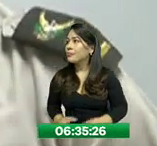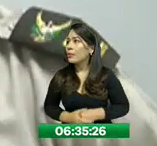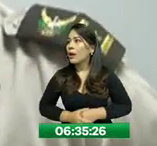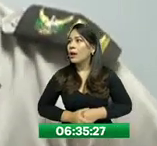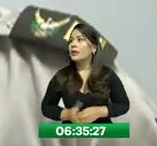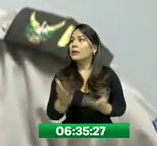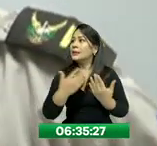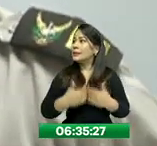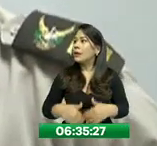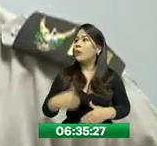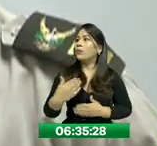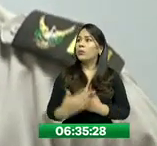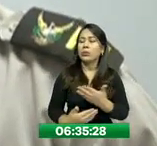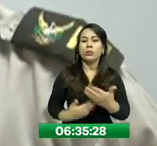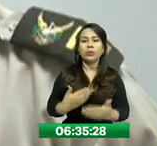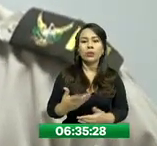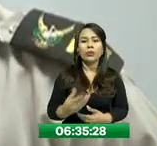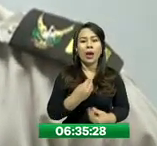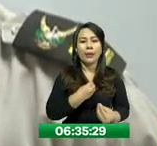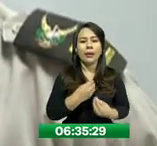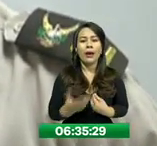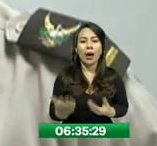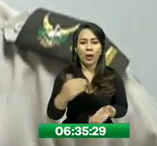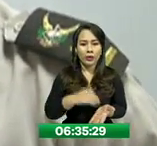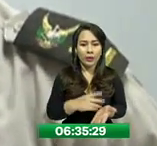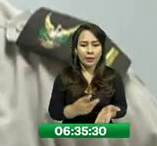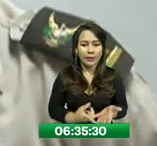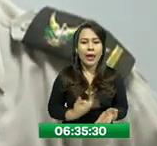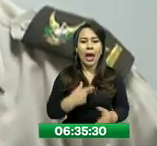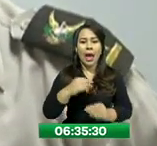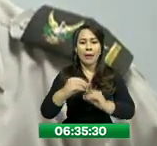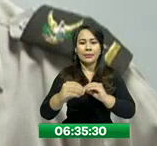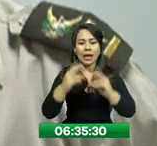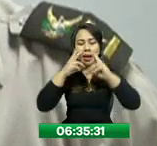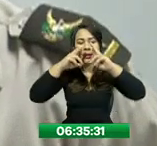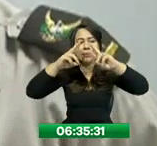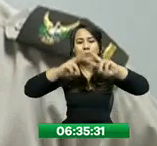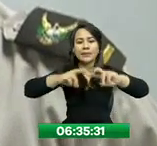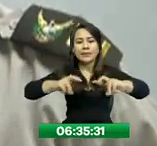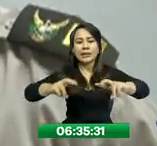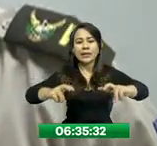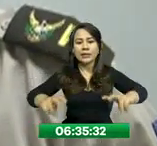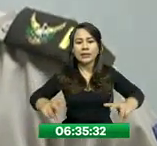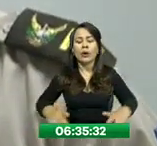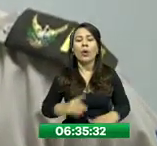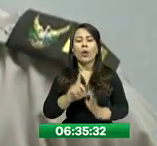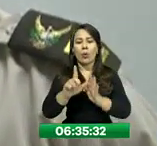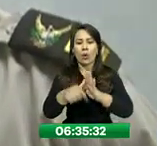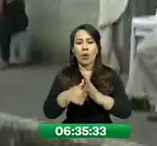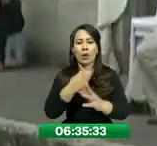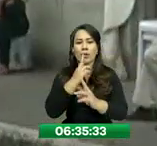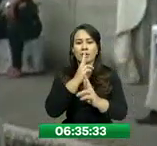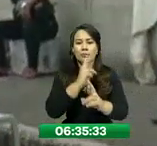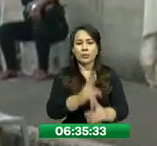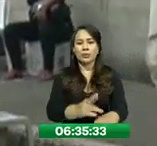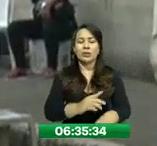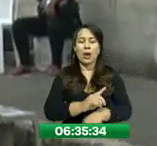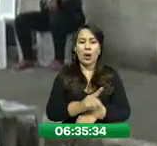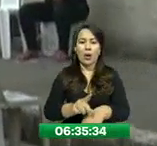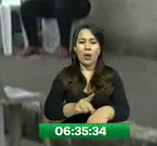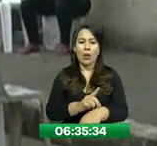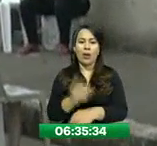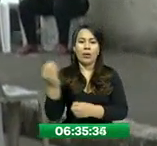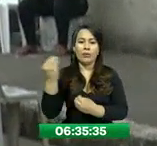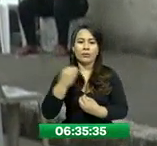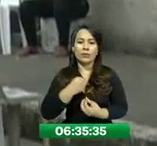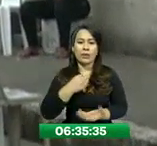ya determinaremos. Como vuelvo y repito, las unidades investigativas nos darán el resultado en las próximas horas. Desde Los Ríos,